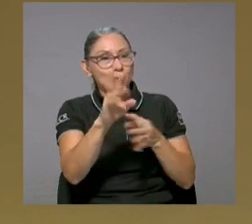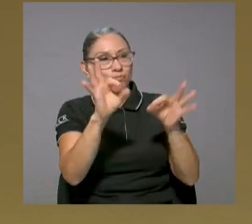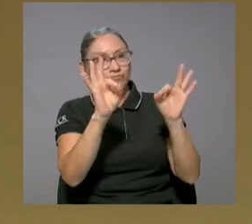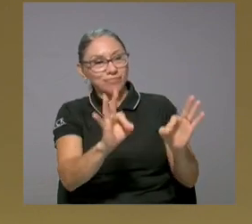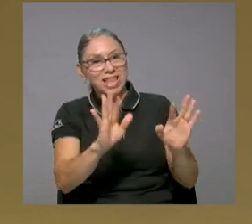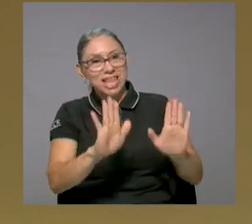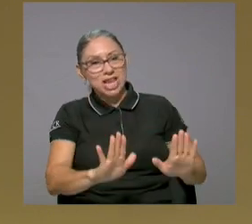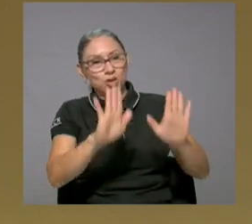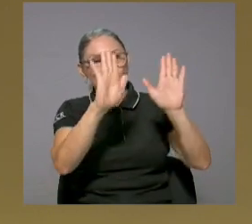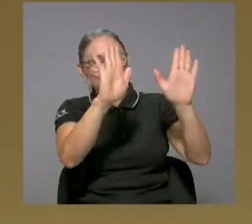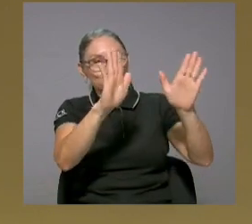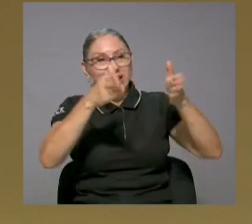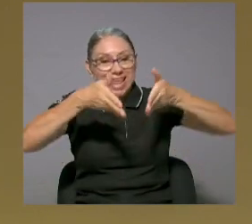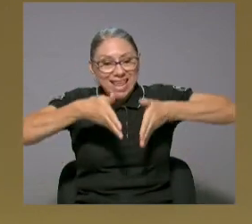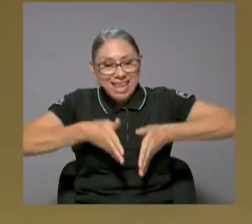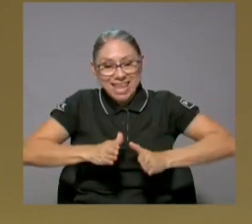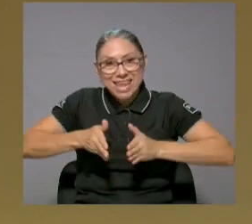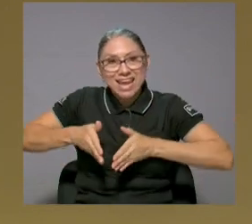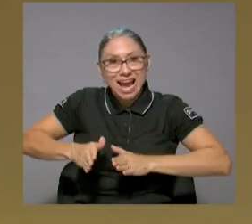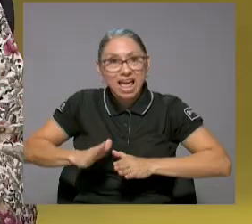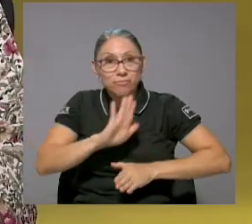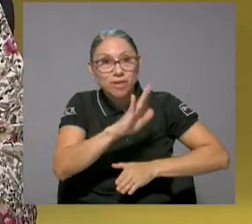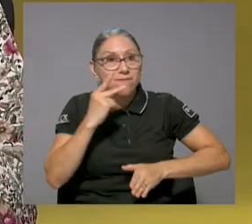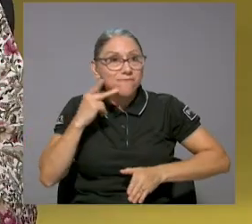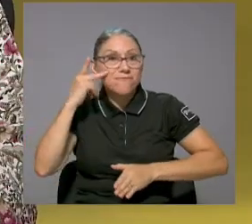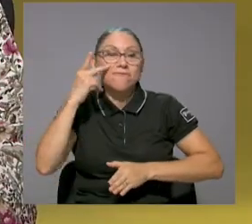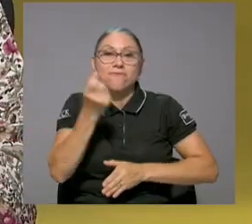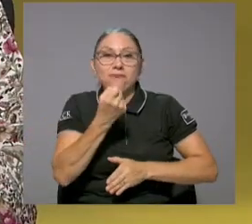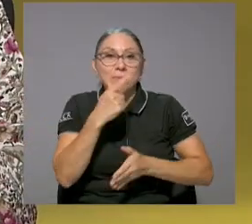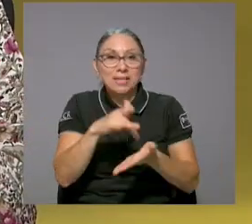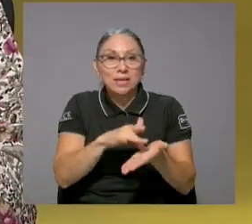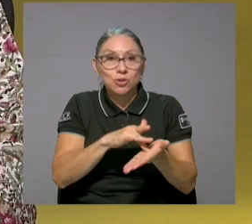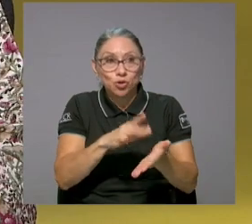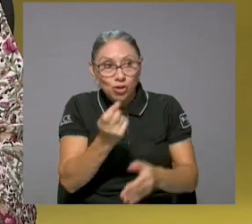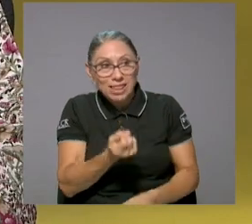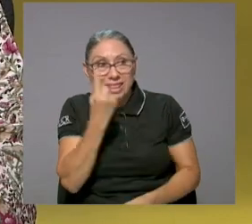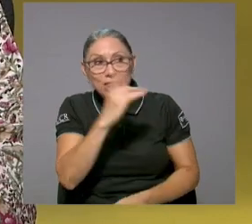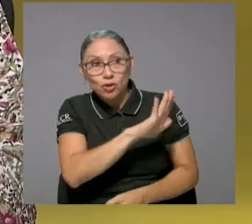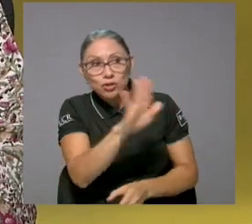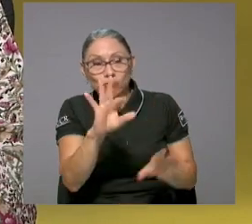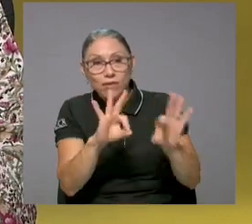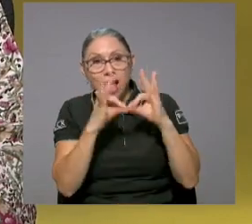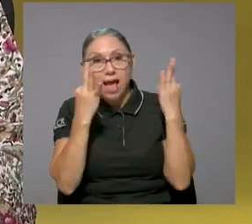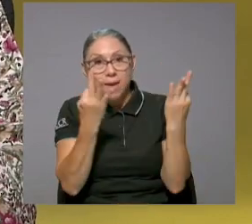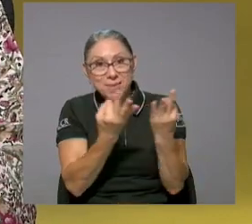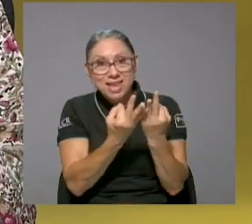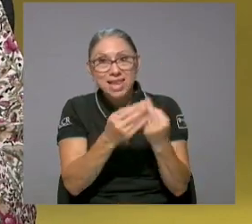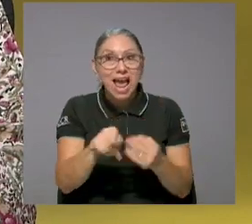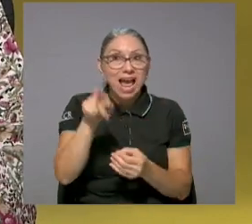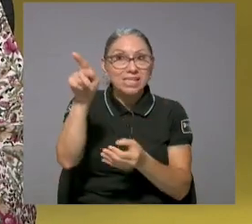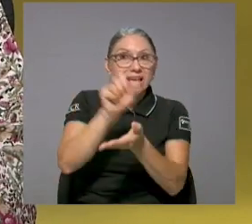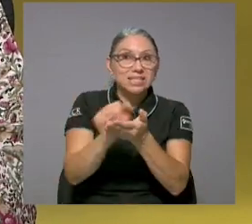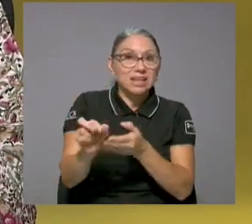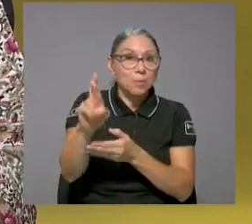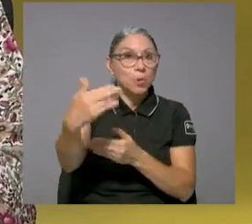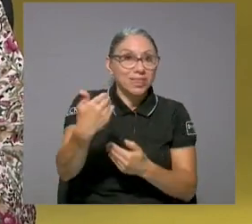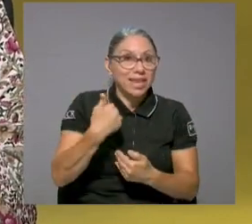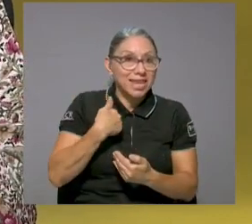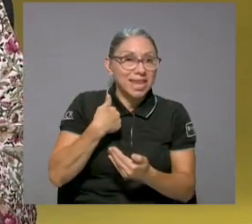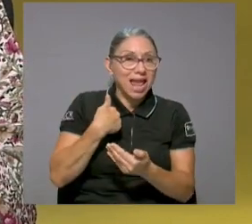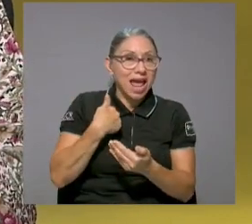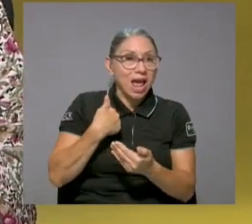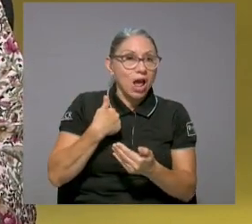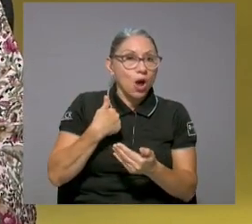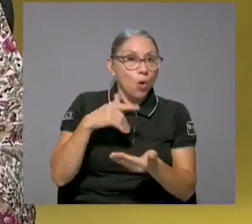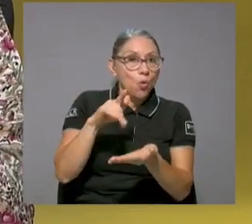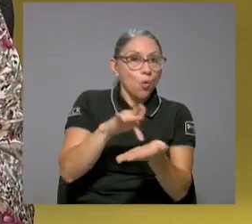hija de farmacéuticos. Entiendo que la familia suya tenía allá en San Ramón una farmacia, me imagino que...